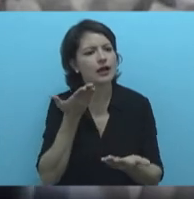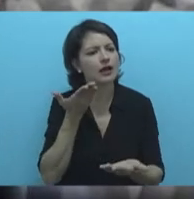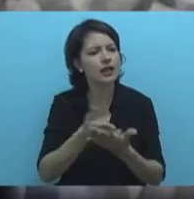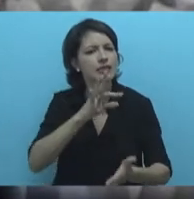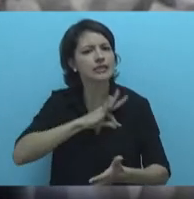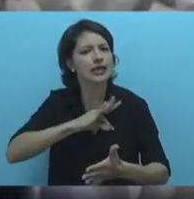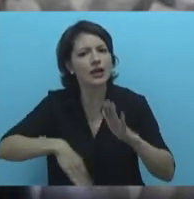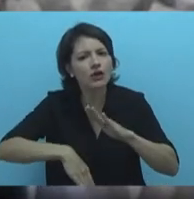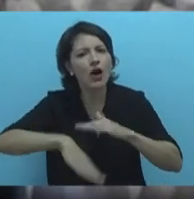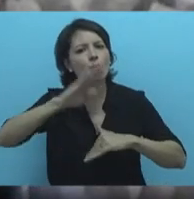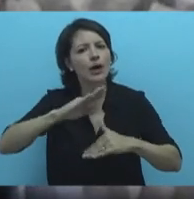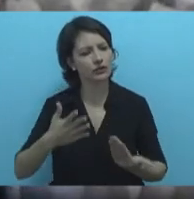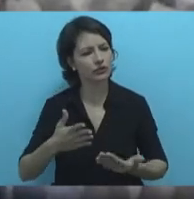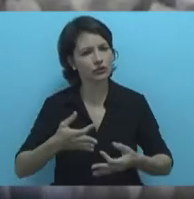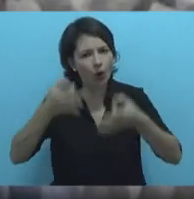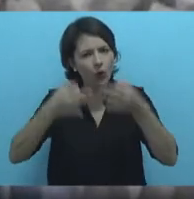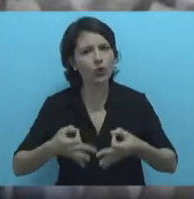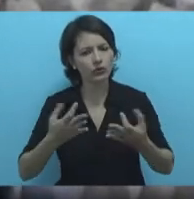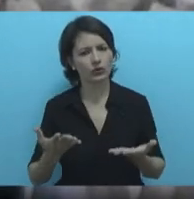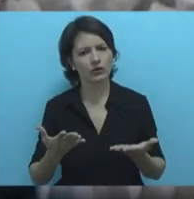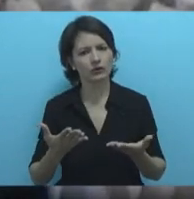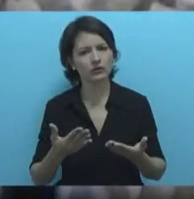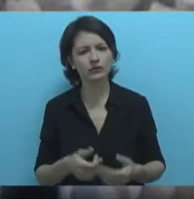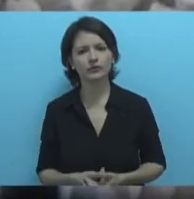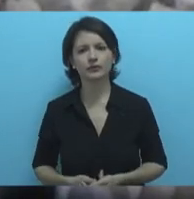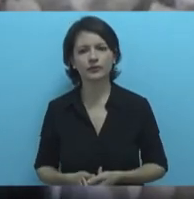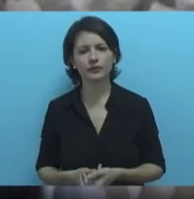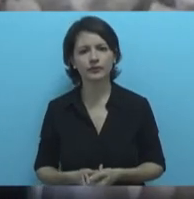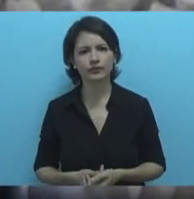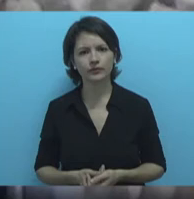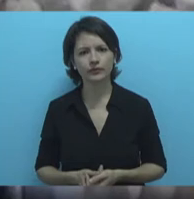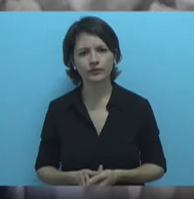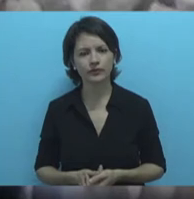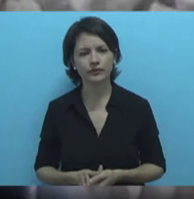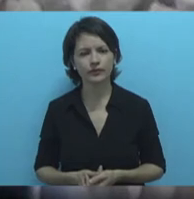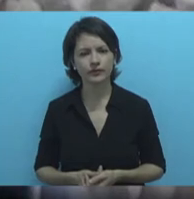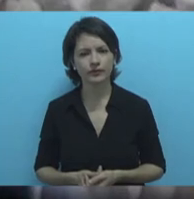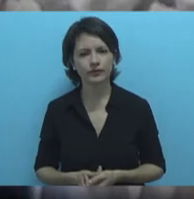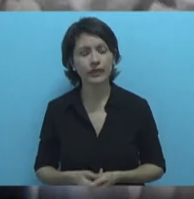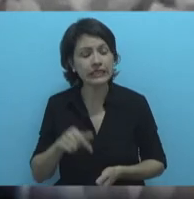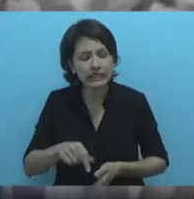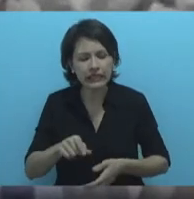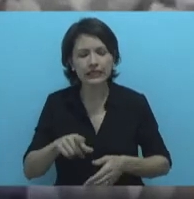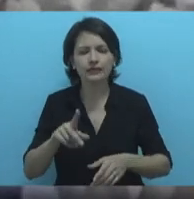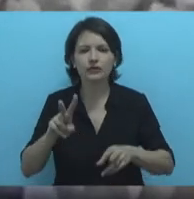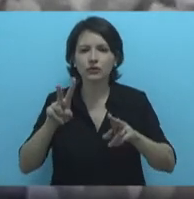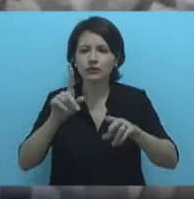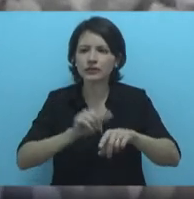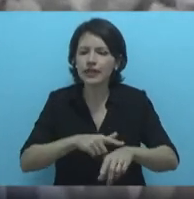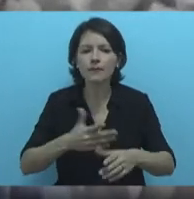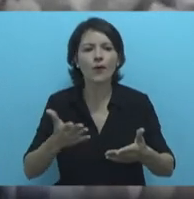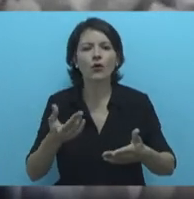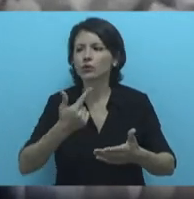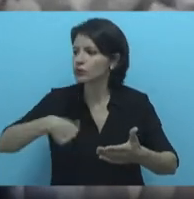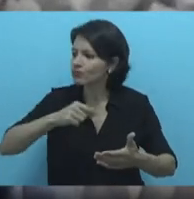salario justo una reivindicación absolutamente justa en los tiempos que estamos pasando no sabemos